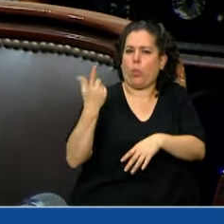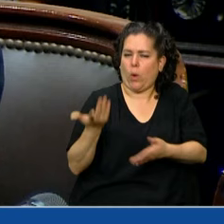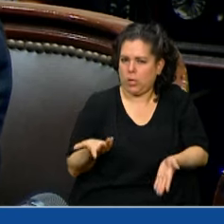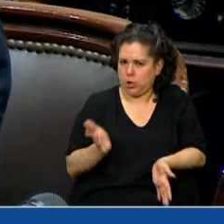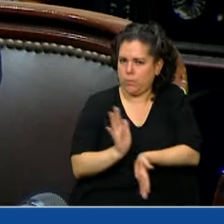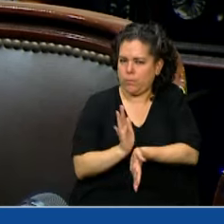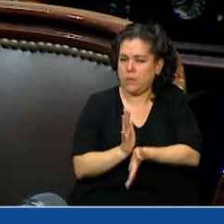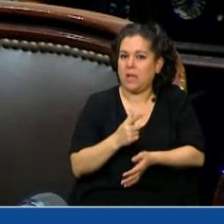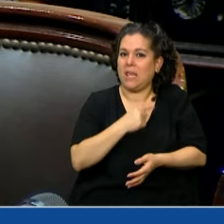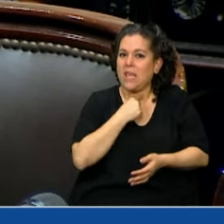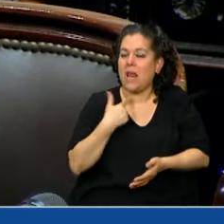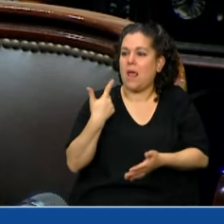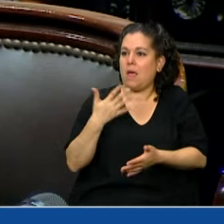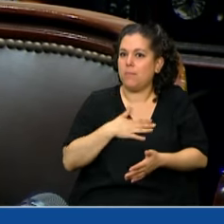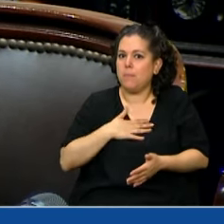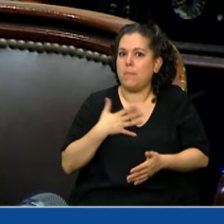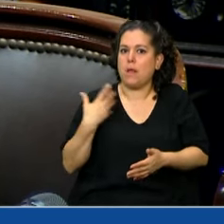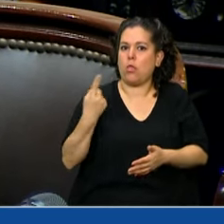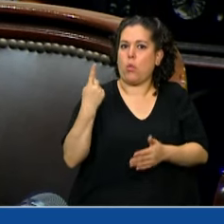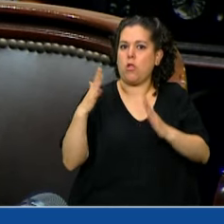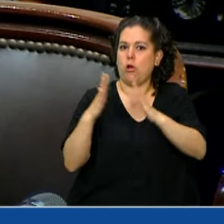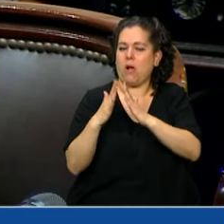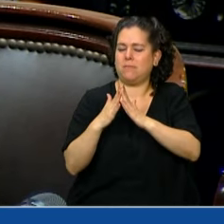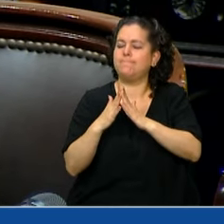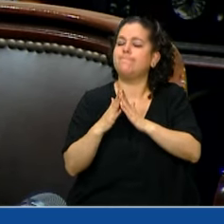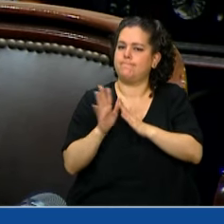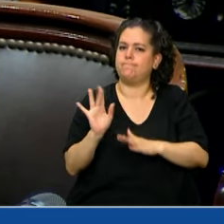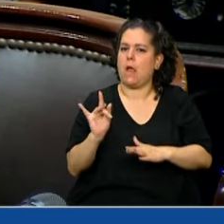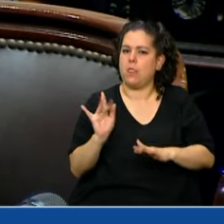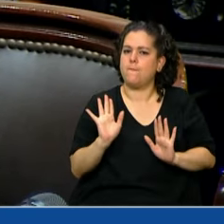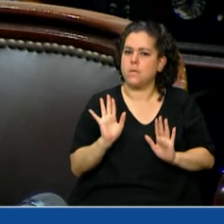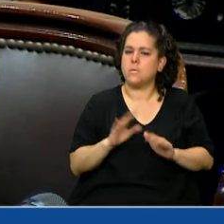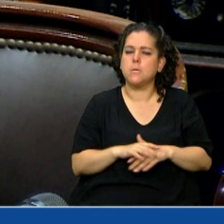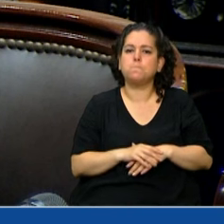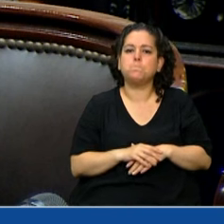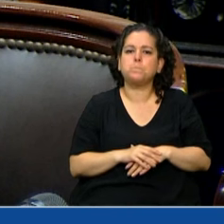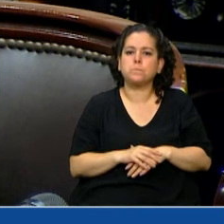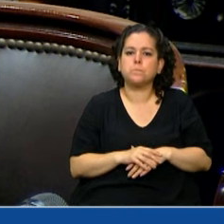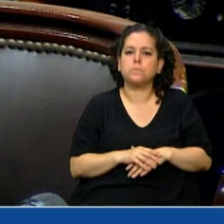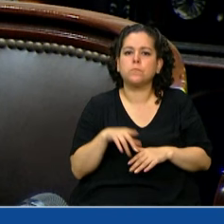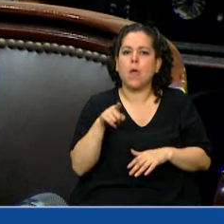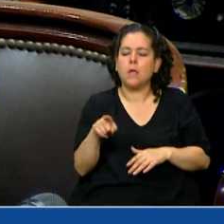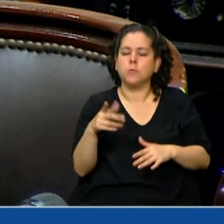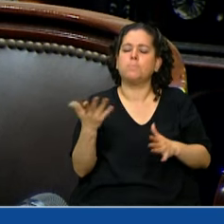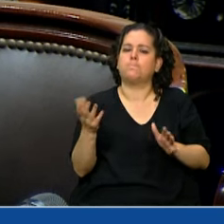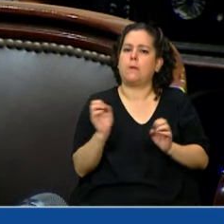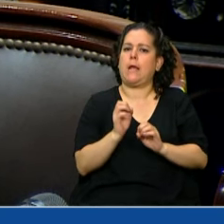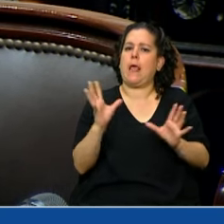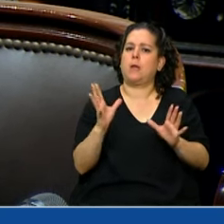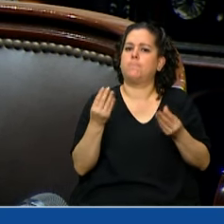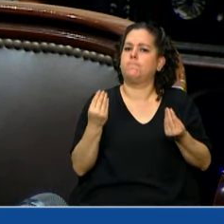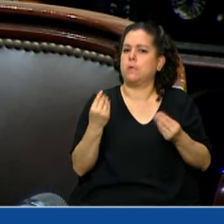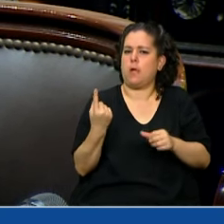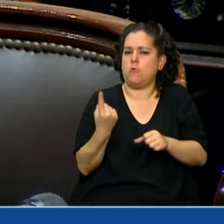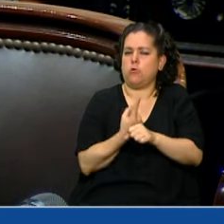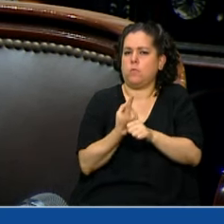propietario más aún ahora esto claramente no se va a